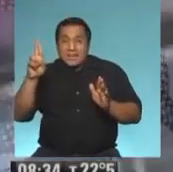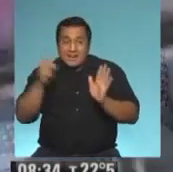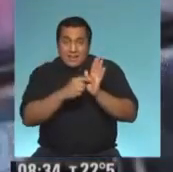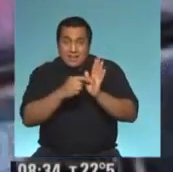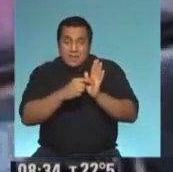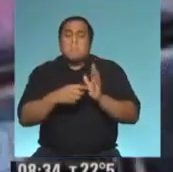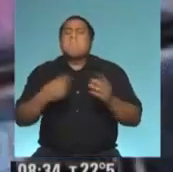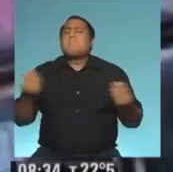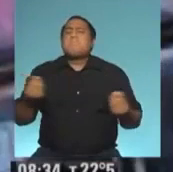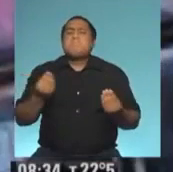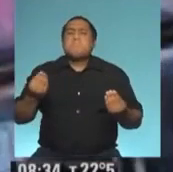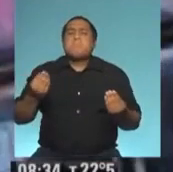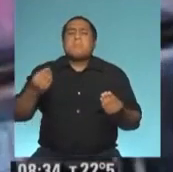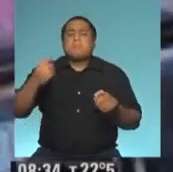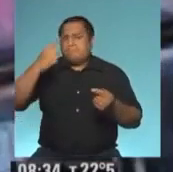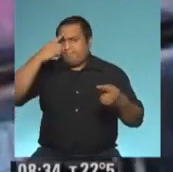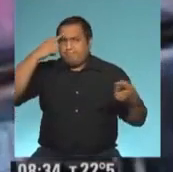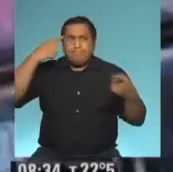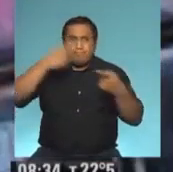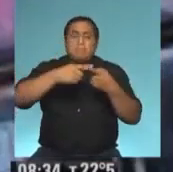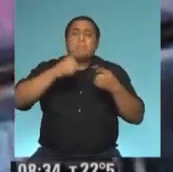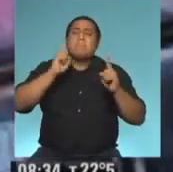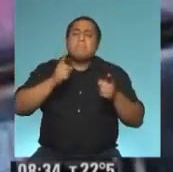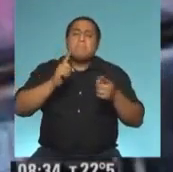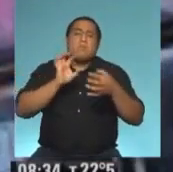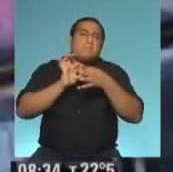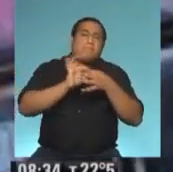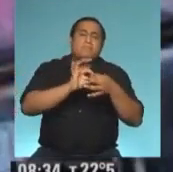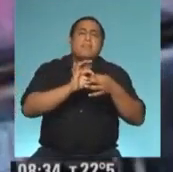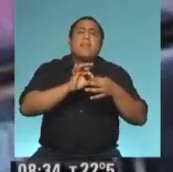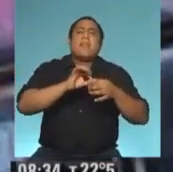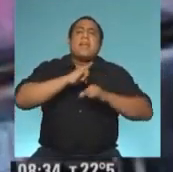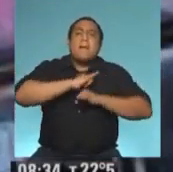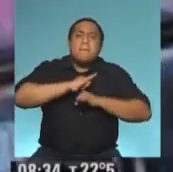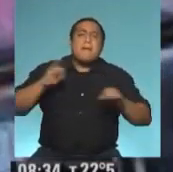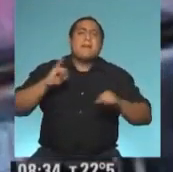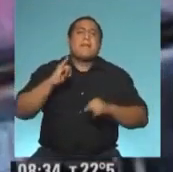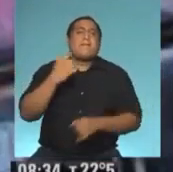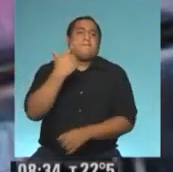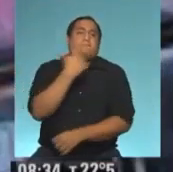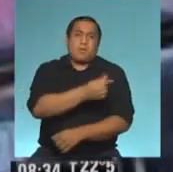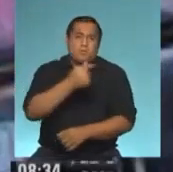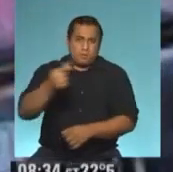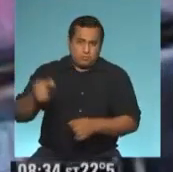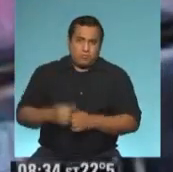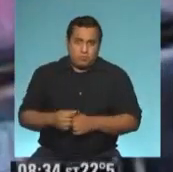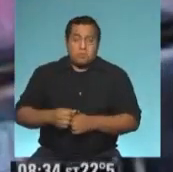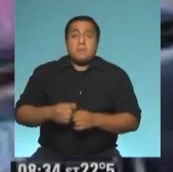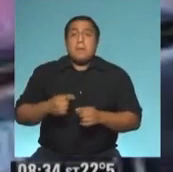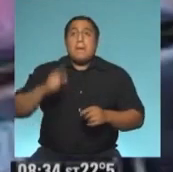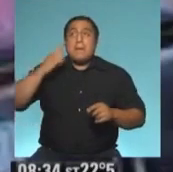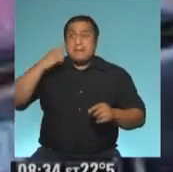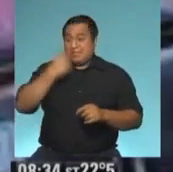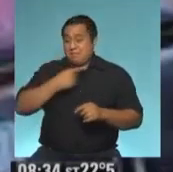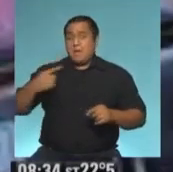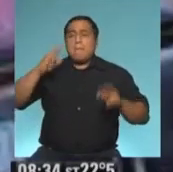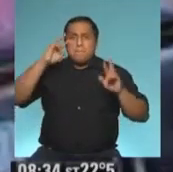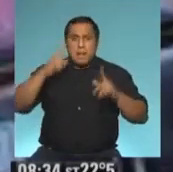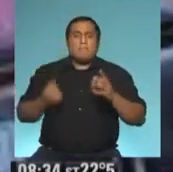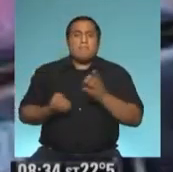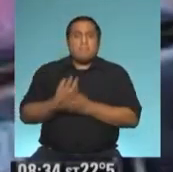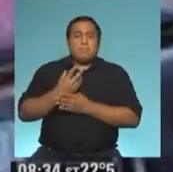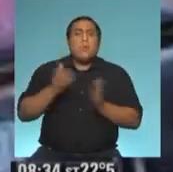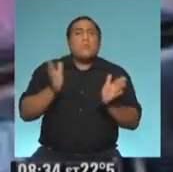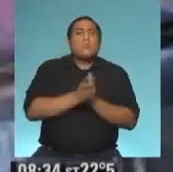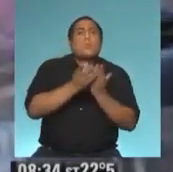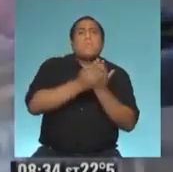vuelque a la campaña de vacunación, ¿no? Por eso lanzamos este plan en la semana junto con el ministro